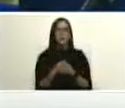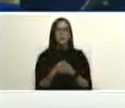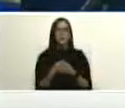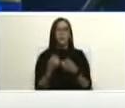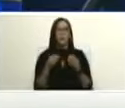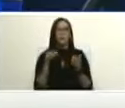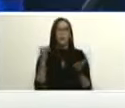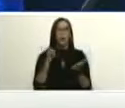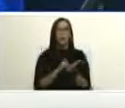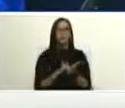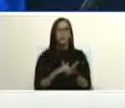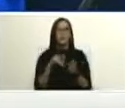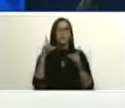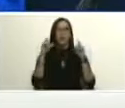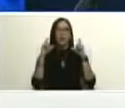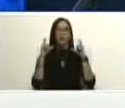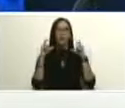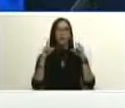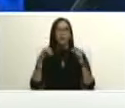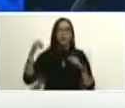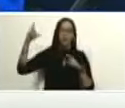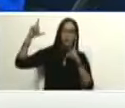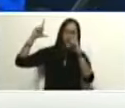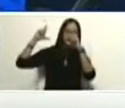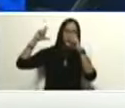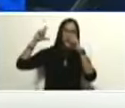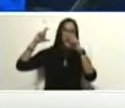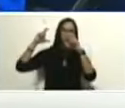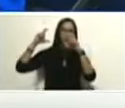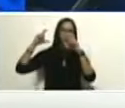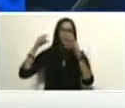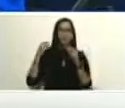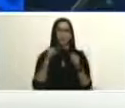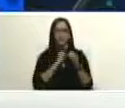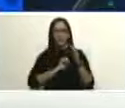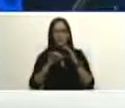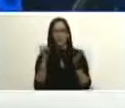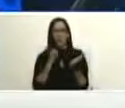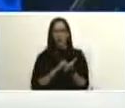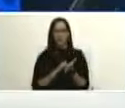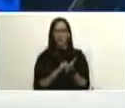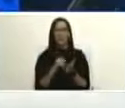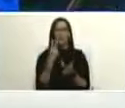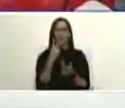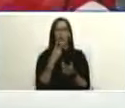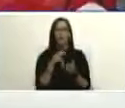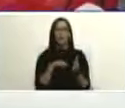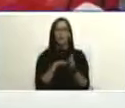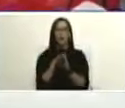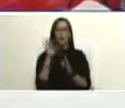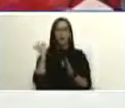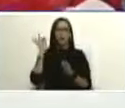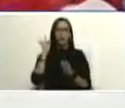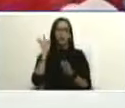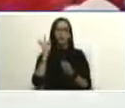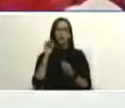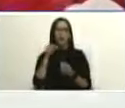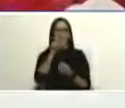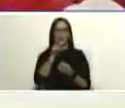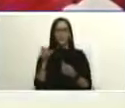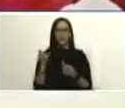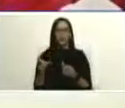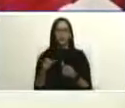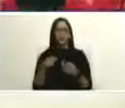de WhatsApp, presidente, mandé la foto, un selfie que nos tomamos. Y ahí los dos desarrollamos un discurso ante un público donde habían chavistas,